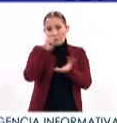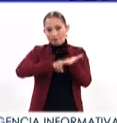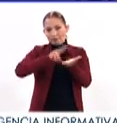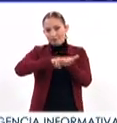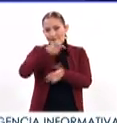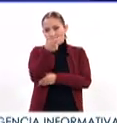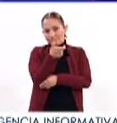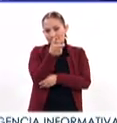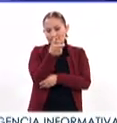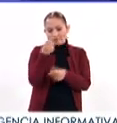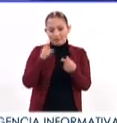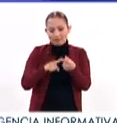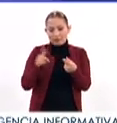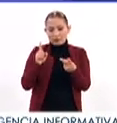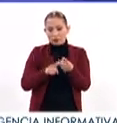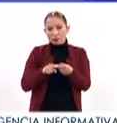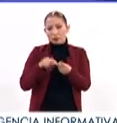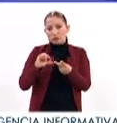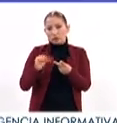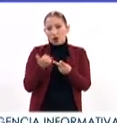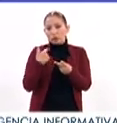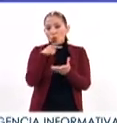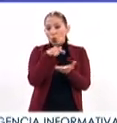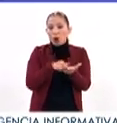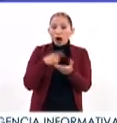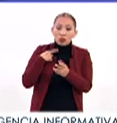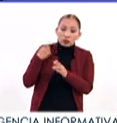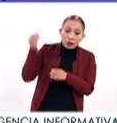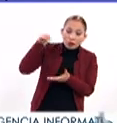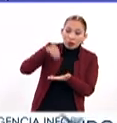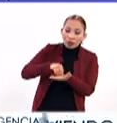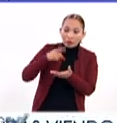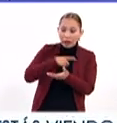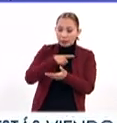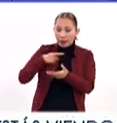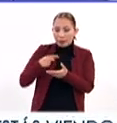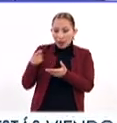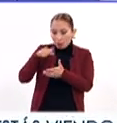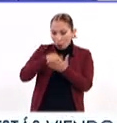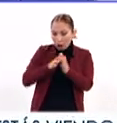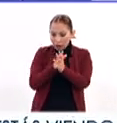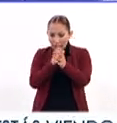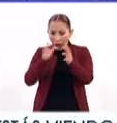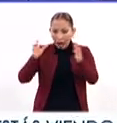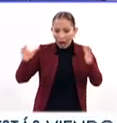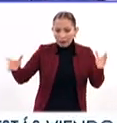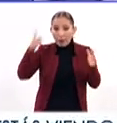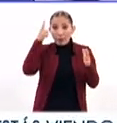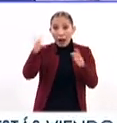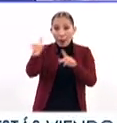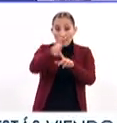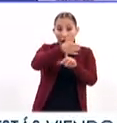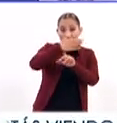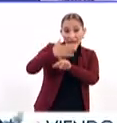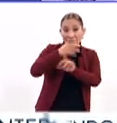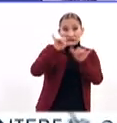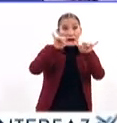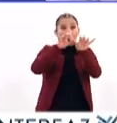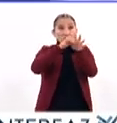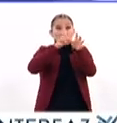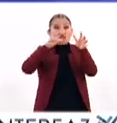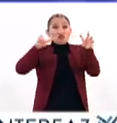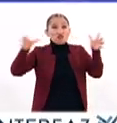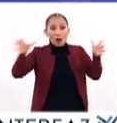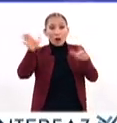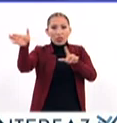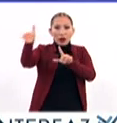por supuesto, otra, el lugar en donde se va a poner, porque tiene que haber un espacio suficiente para que una bandera de X tamaño